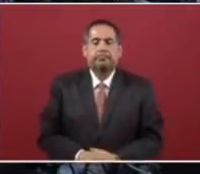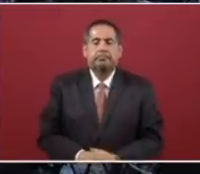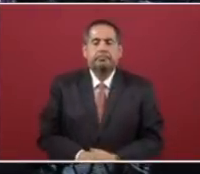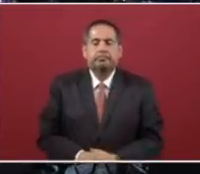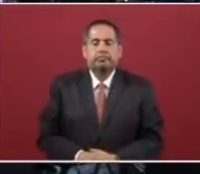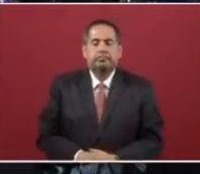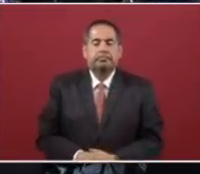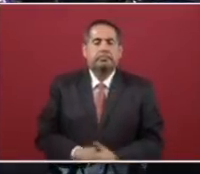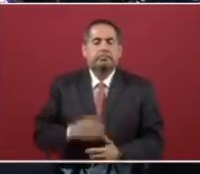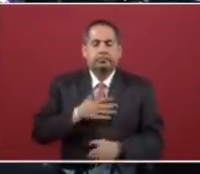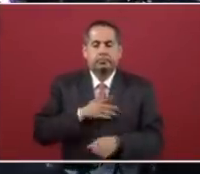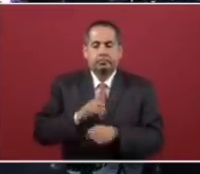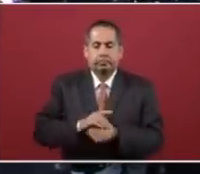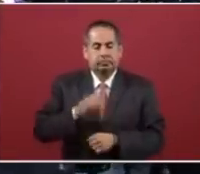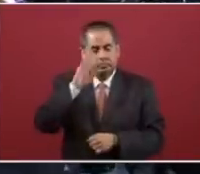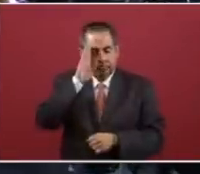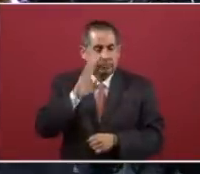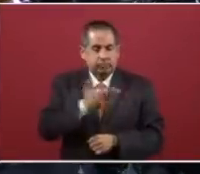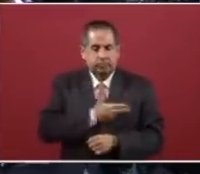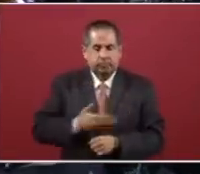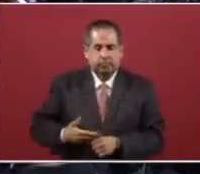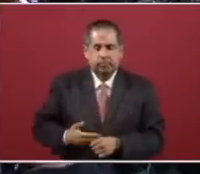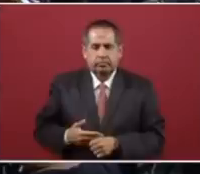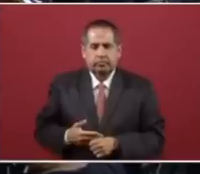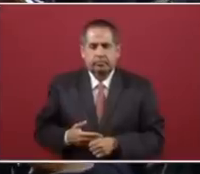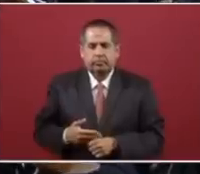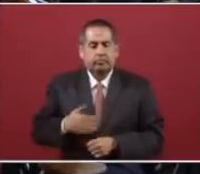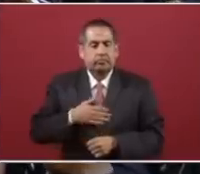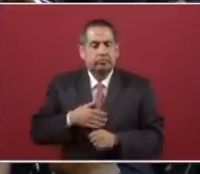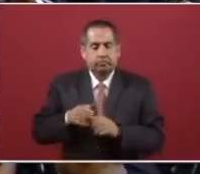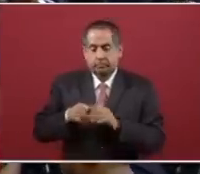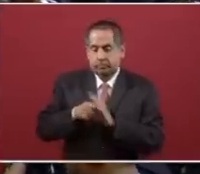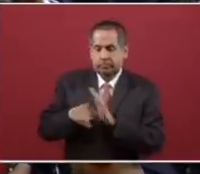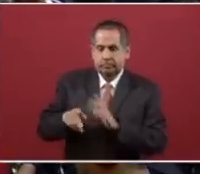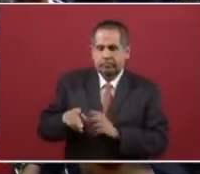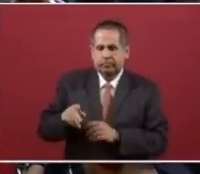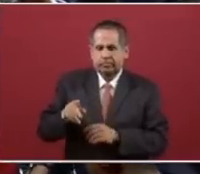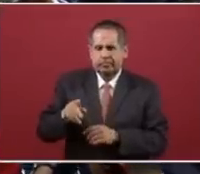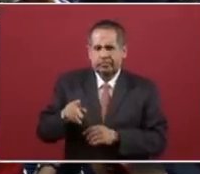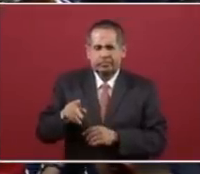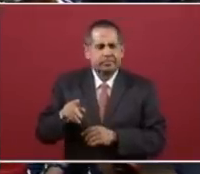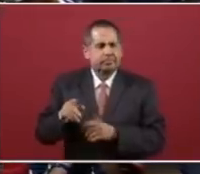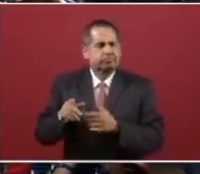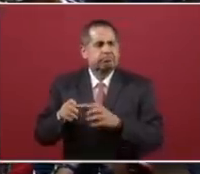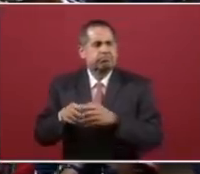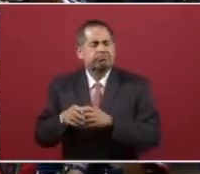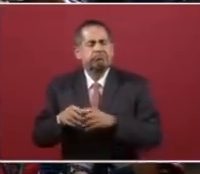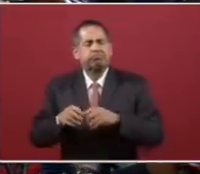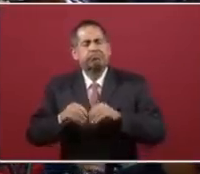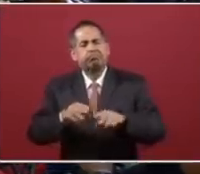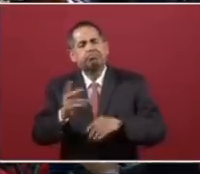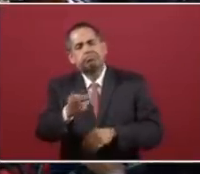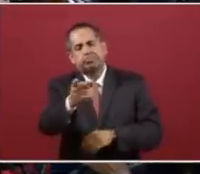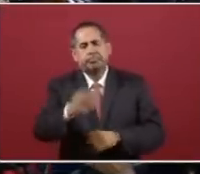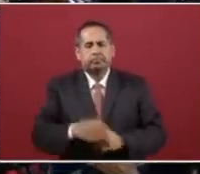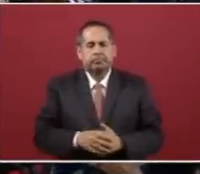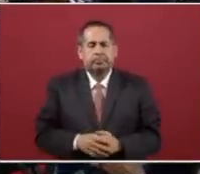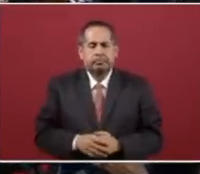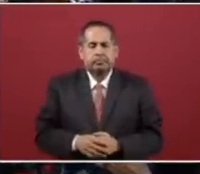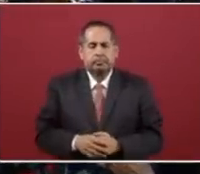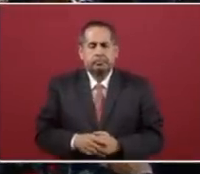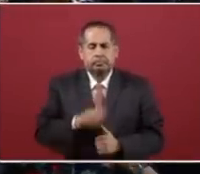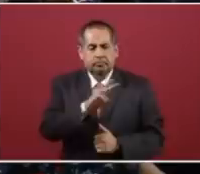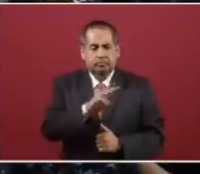buenos días señor presidente usar huércal a la revista problemón para preguntarle hoy el portal de